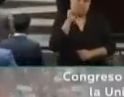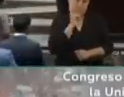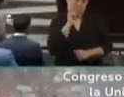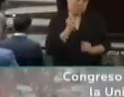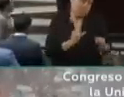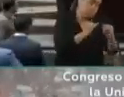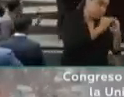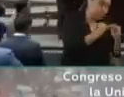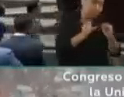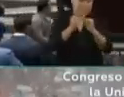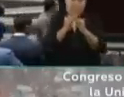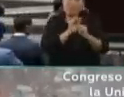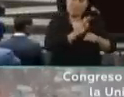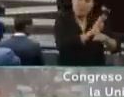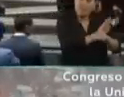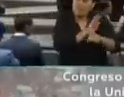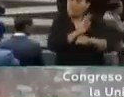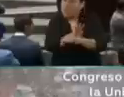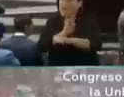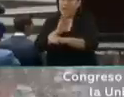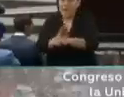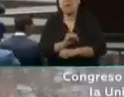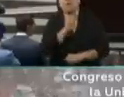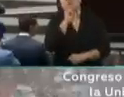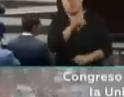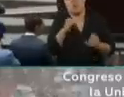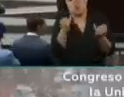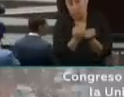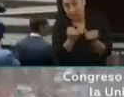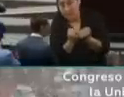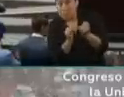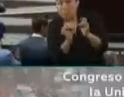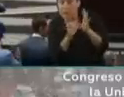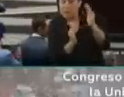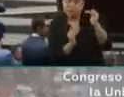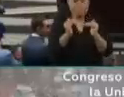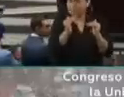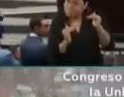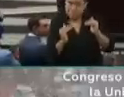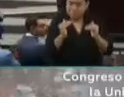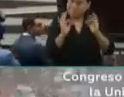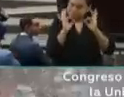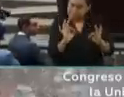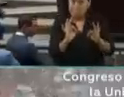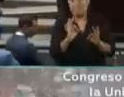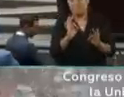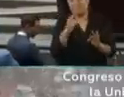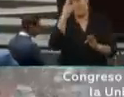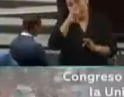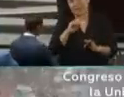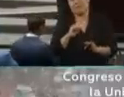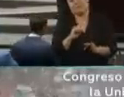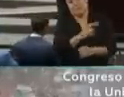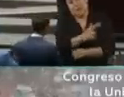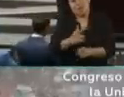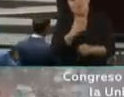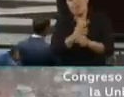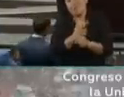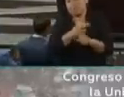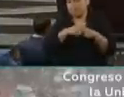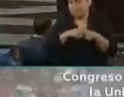las instituciones democráticas y de los contrapesos que son necesarios para la vida de la